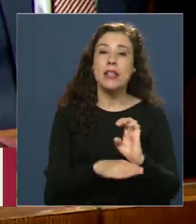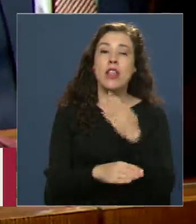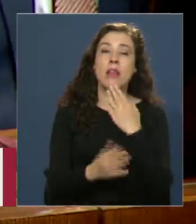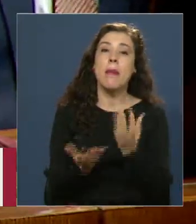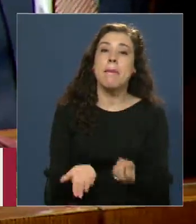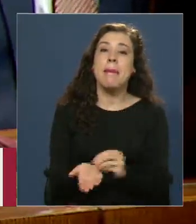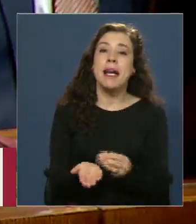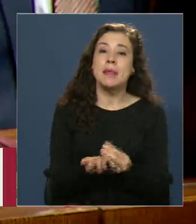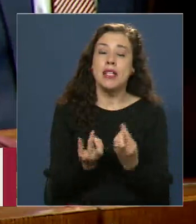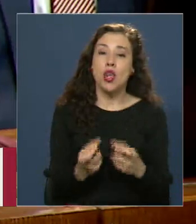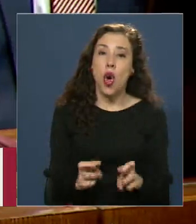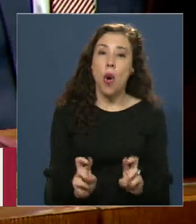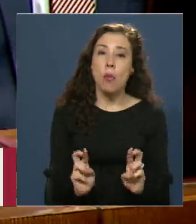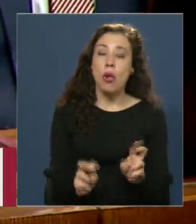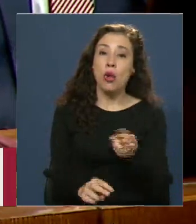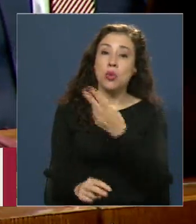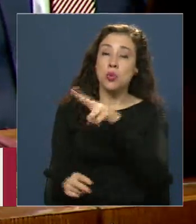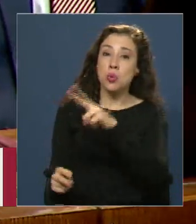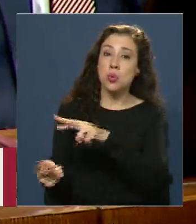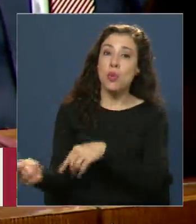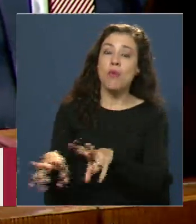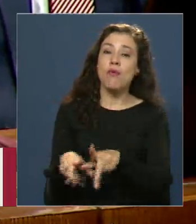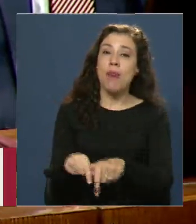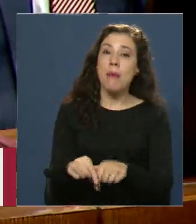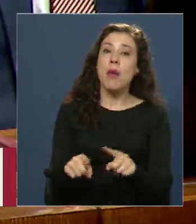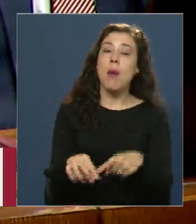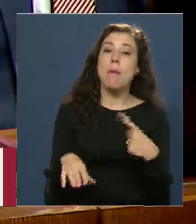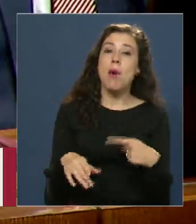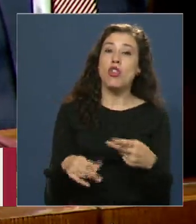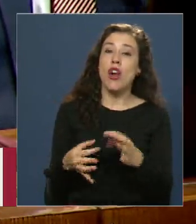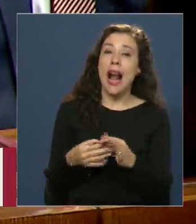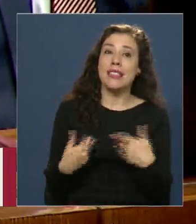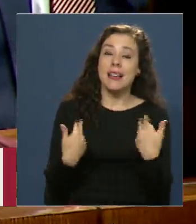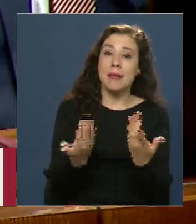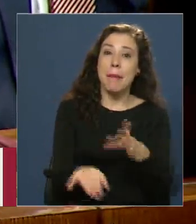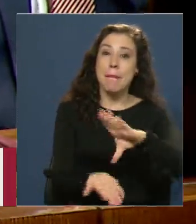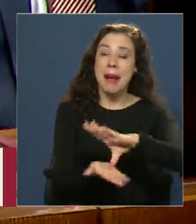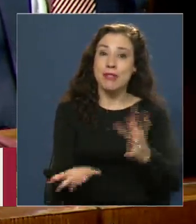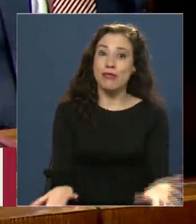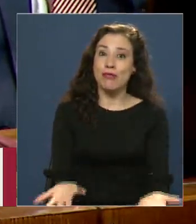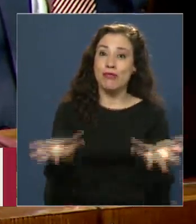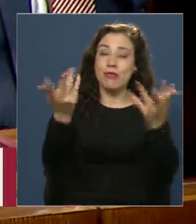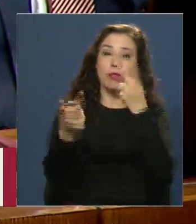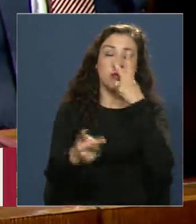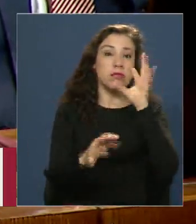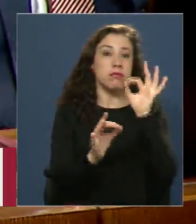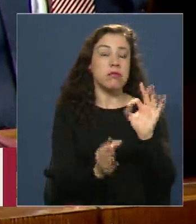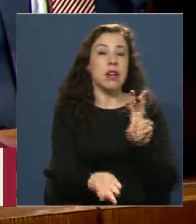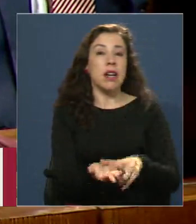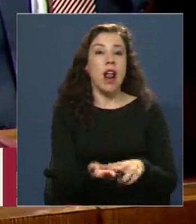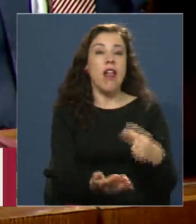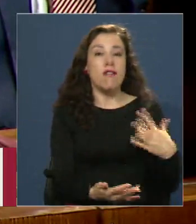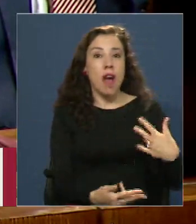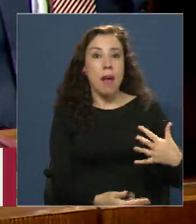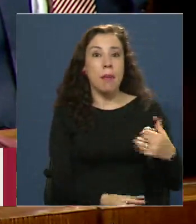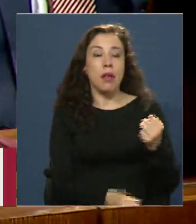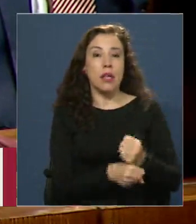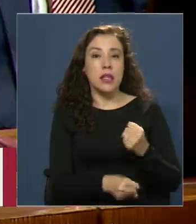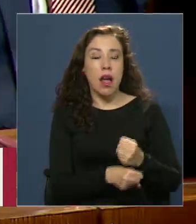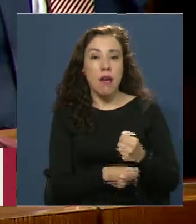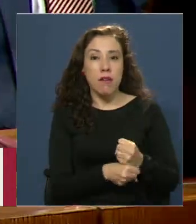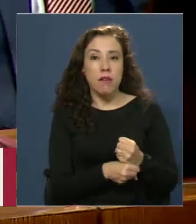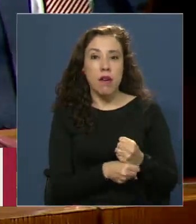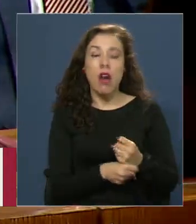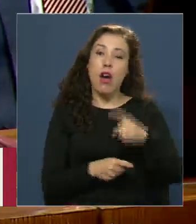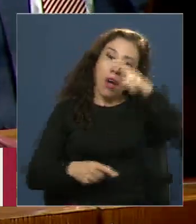mayores oportunidades. Sus familias son el motor de nuestro país y representan el fiel testimonio del valor del trabajo, del mérito